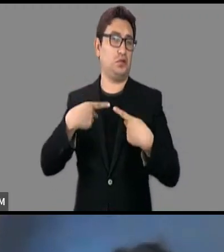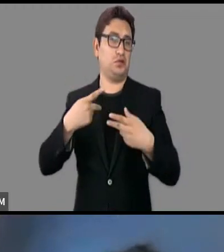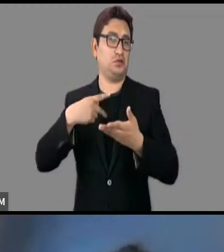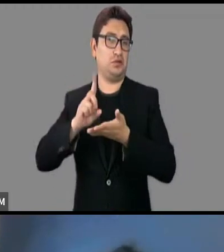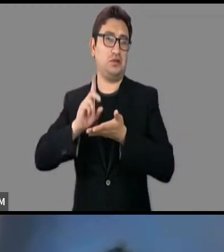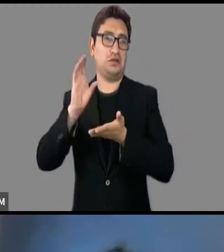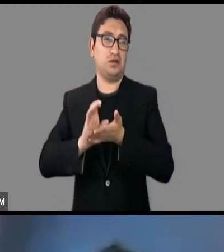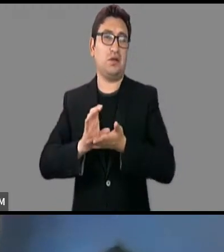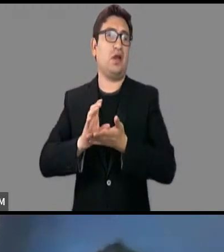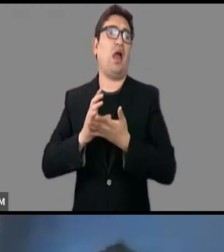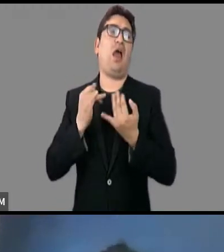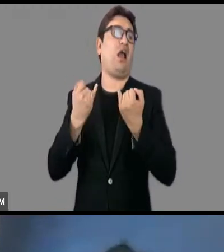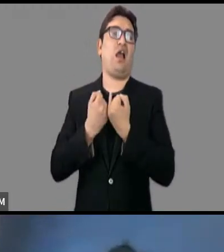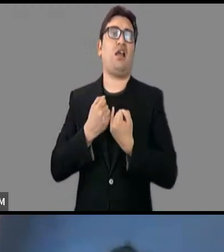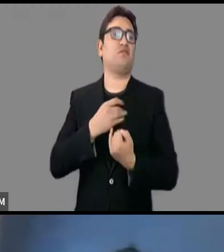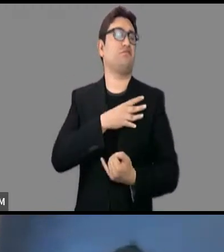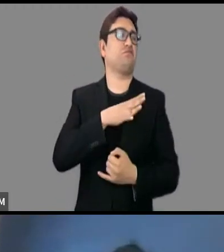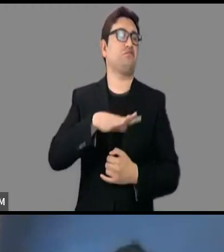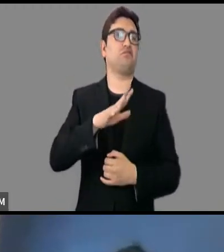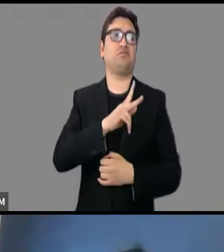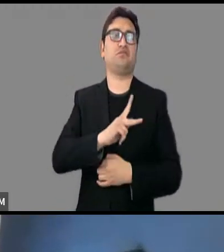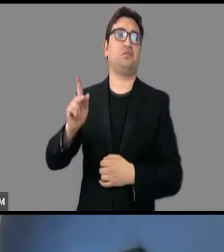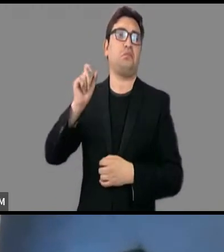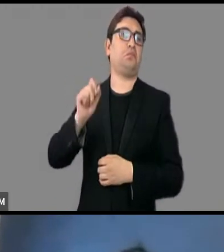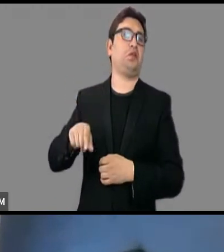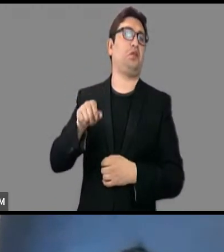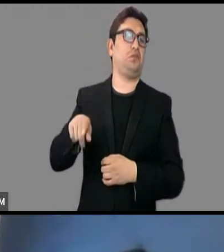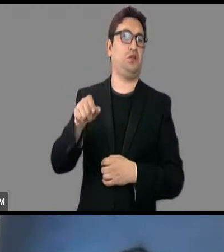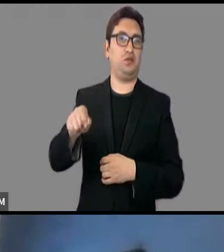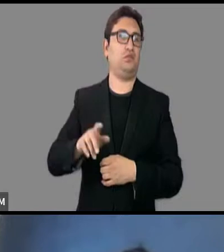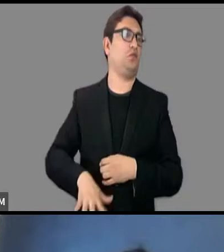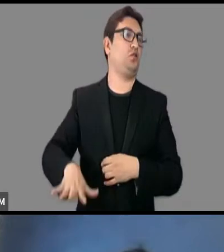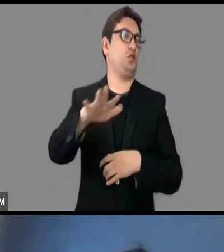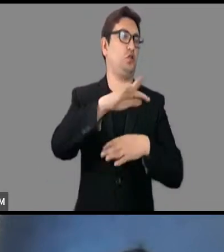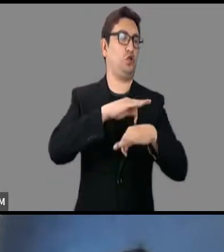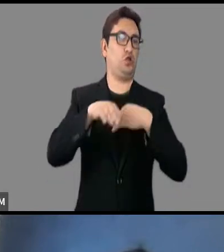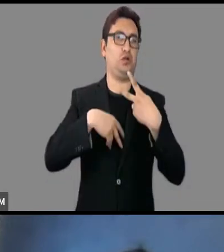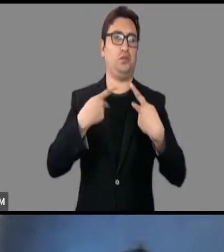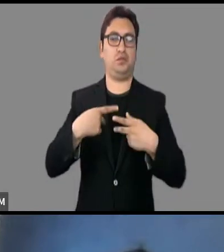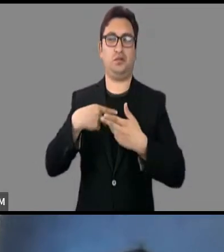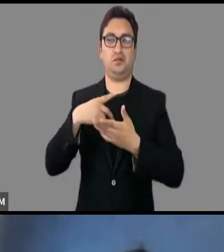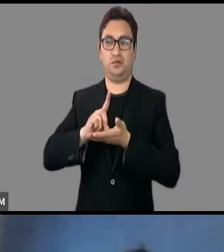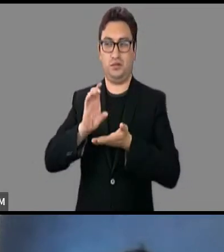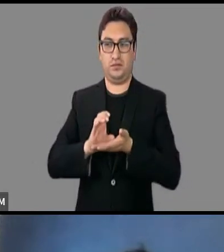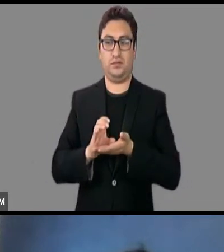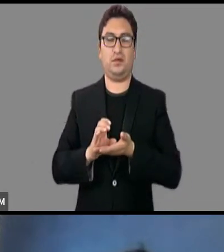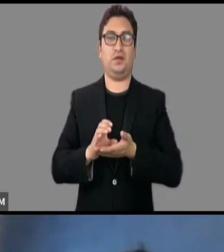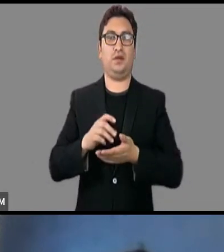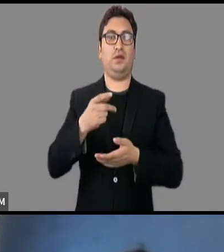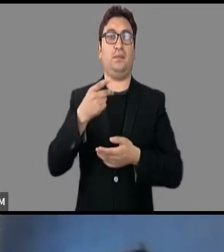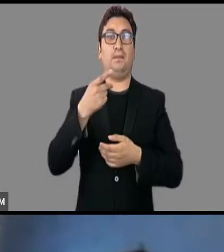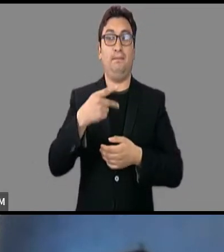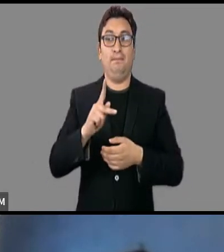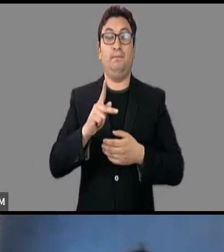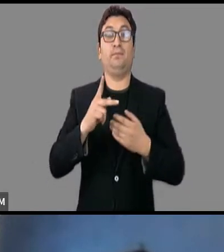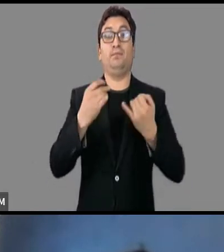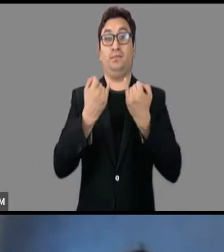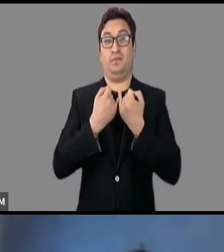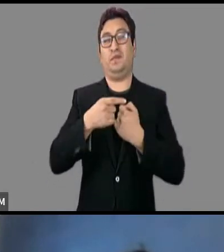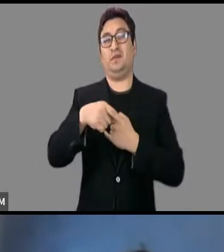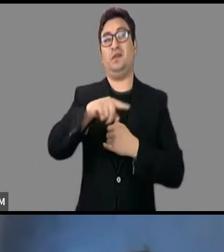generalizan lo que vieron en esos dos casos al resto de la población con discapacidad. Y también a veces falta de ganas